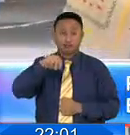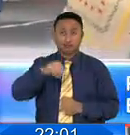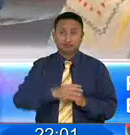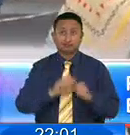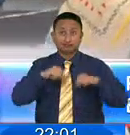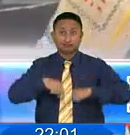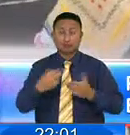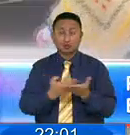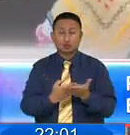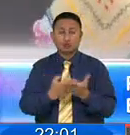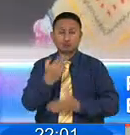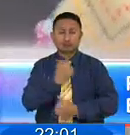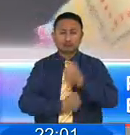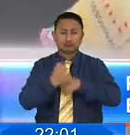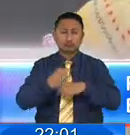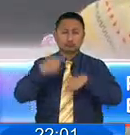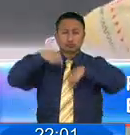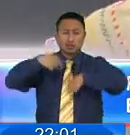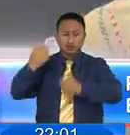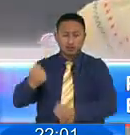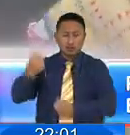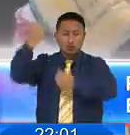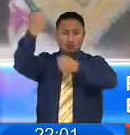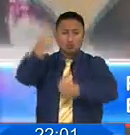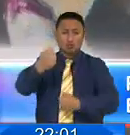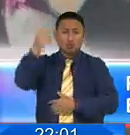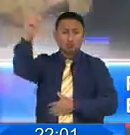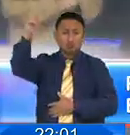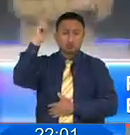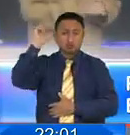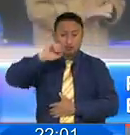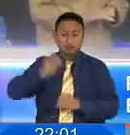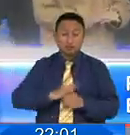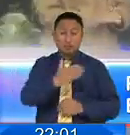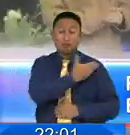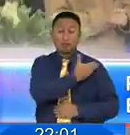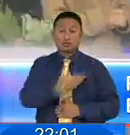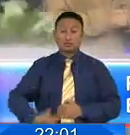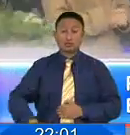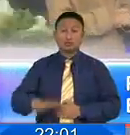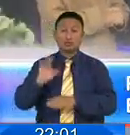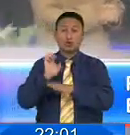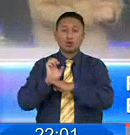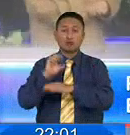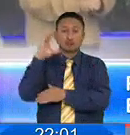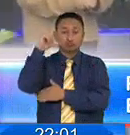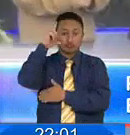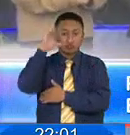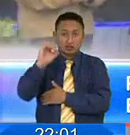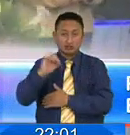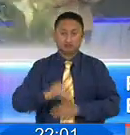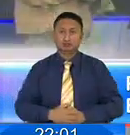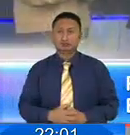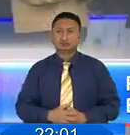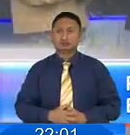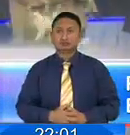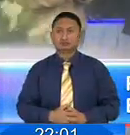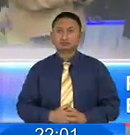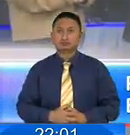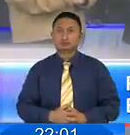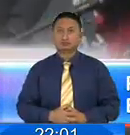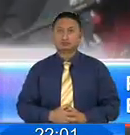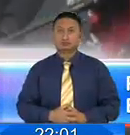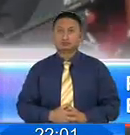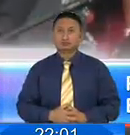ceremonia ancestral de posesión y entrega del bastón de mando al presidente de la República, Guillermo Lasso.